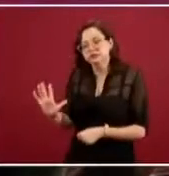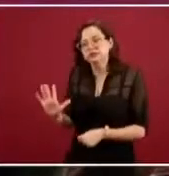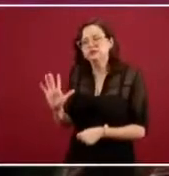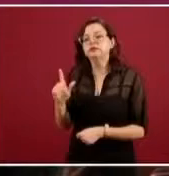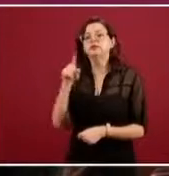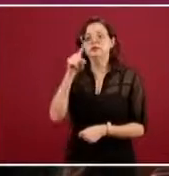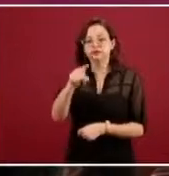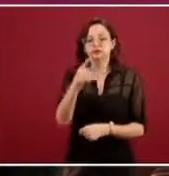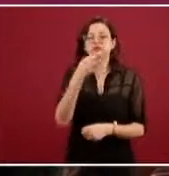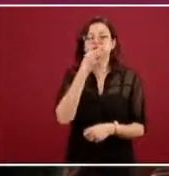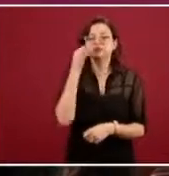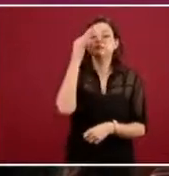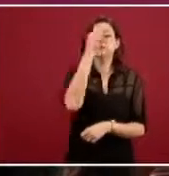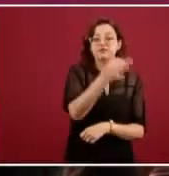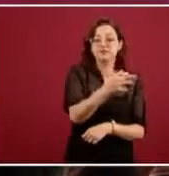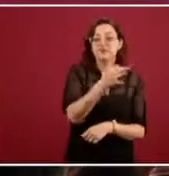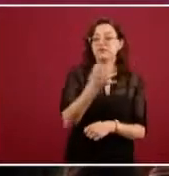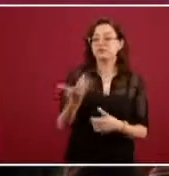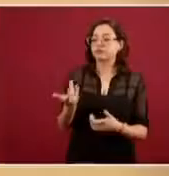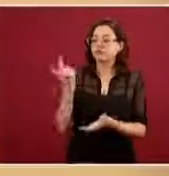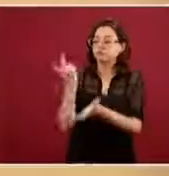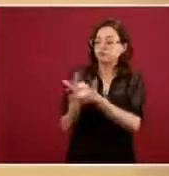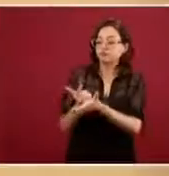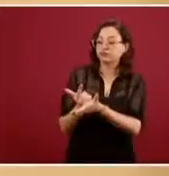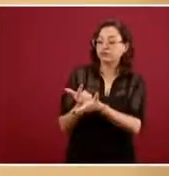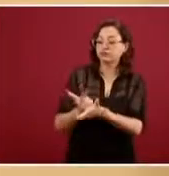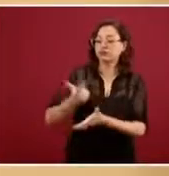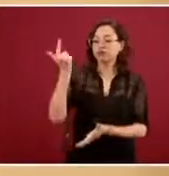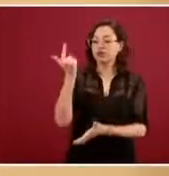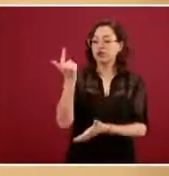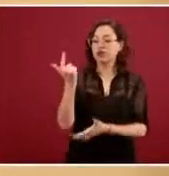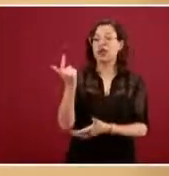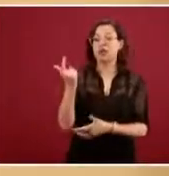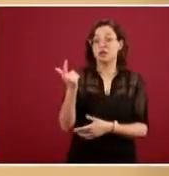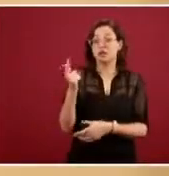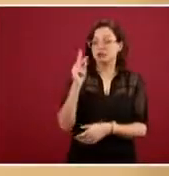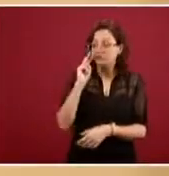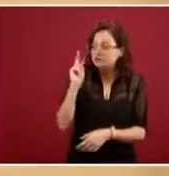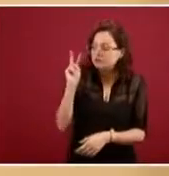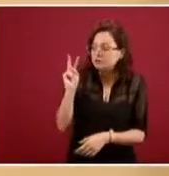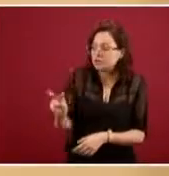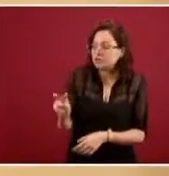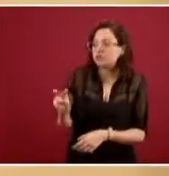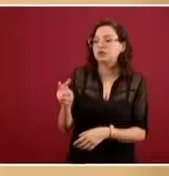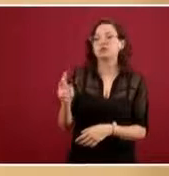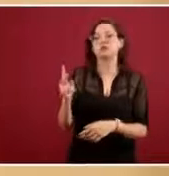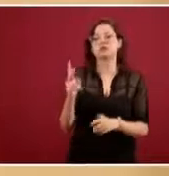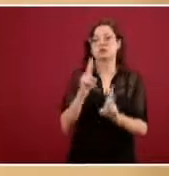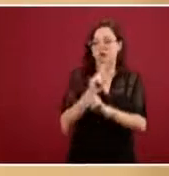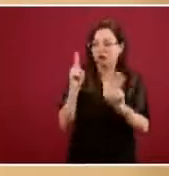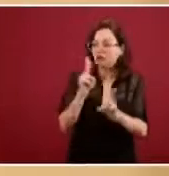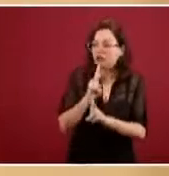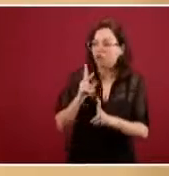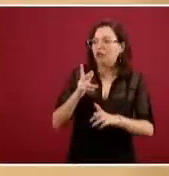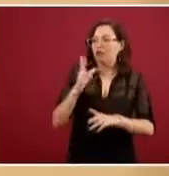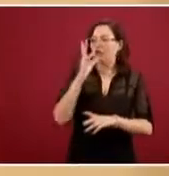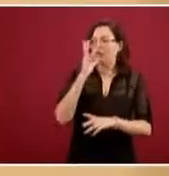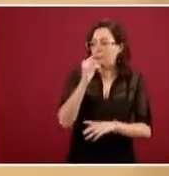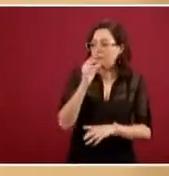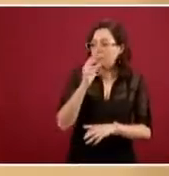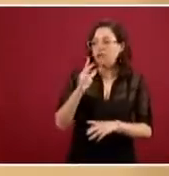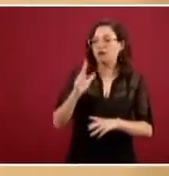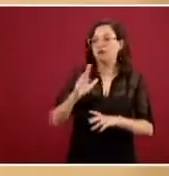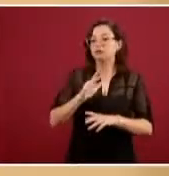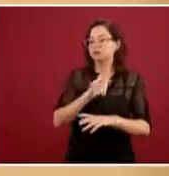notifican a la plataforma si son graves, o sea, tienen algún signo de gravedad, un signo de alarma, al 100%